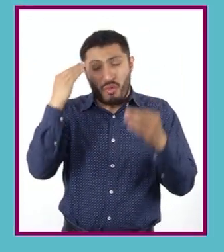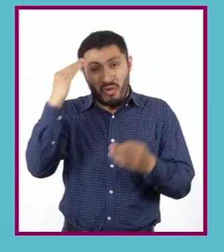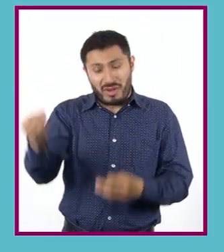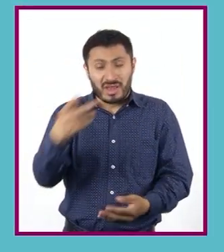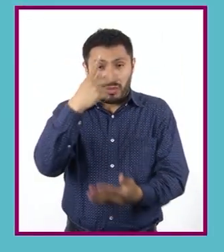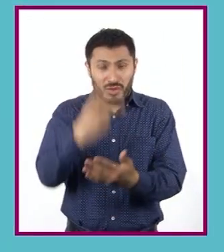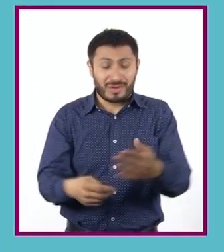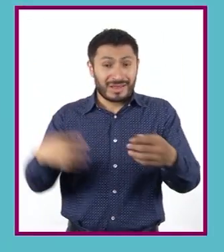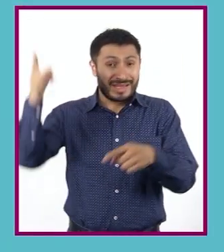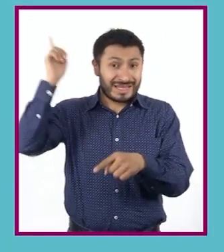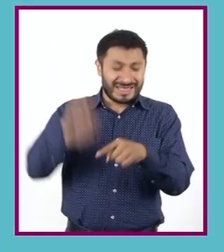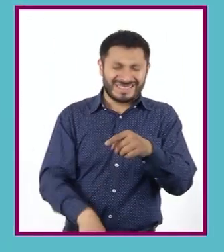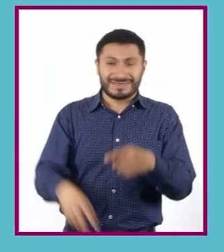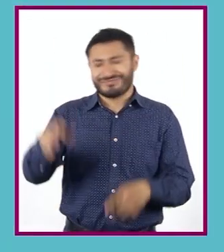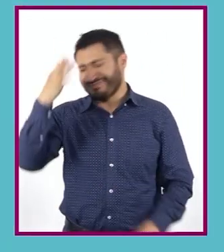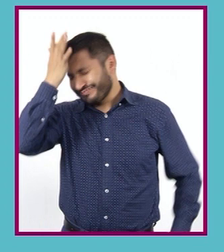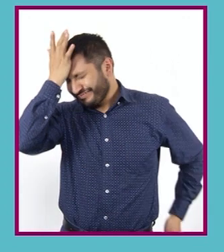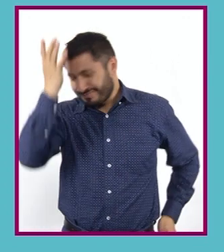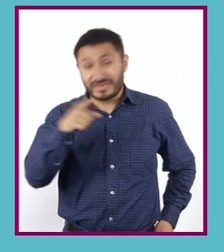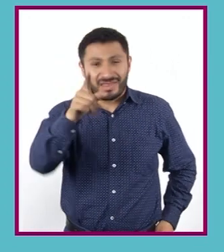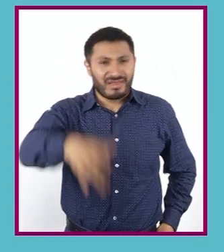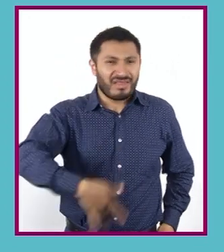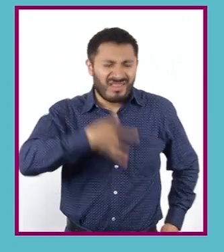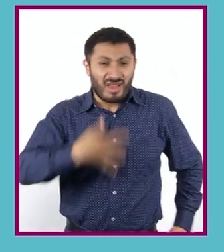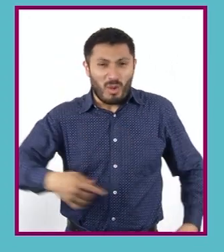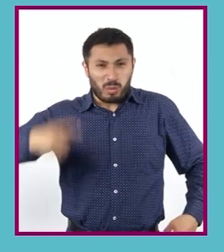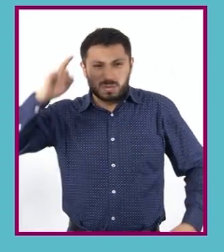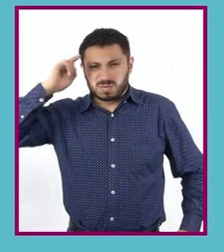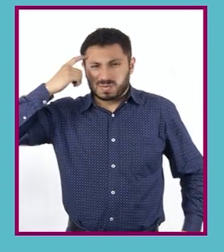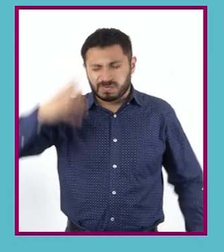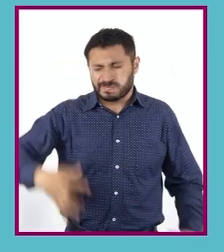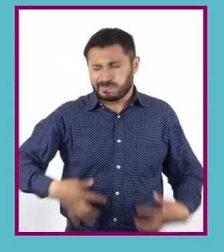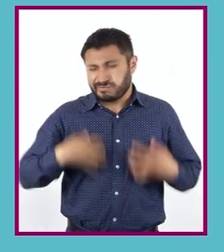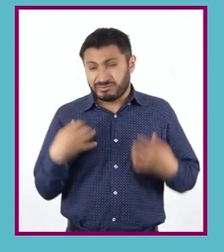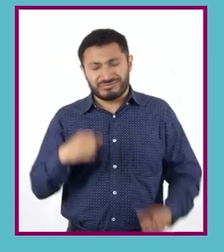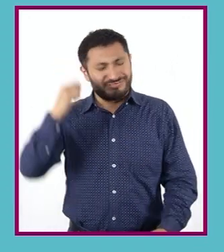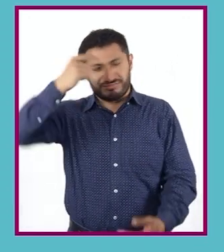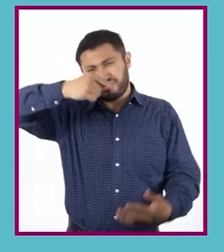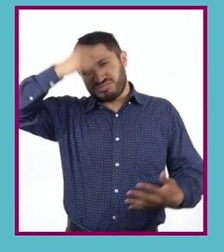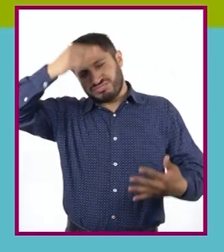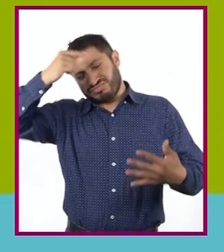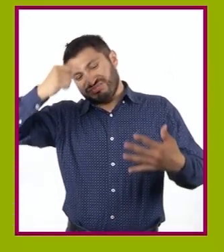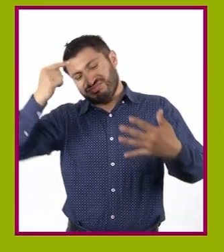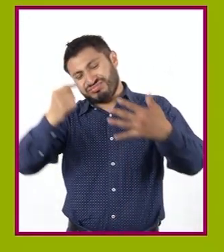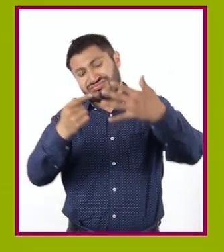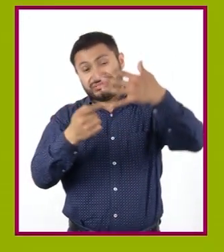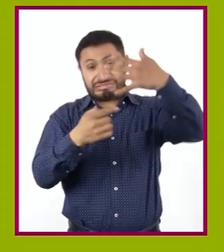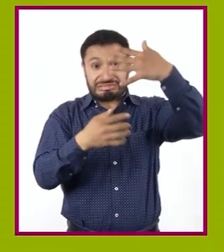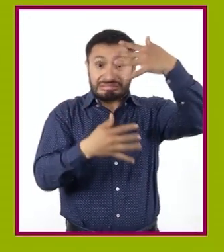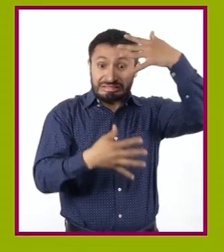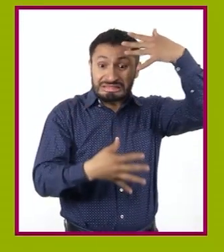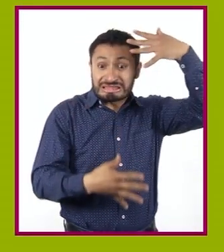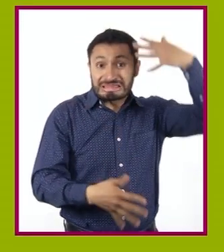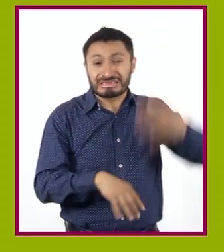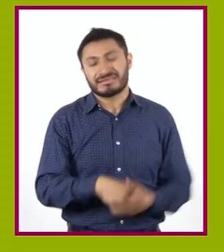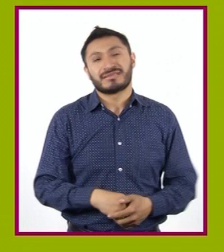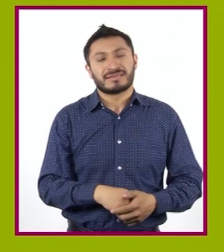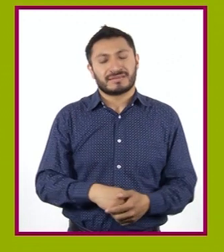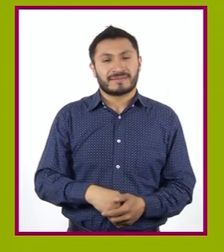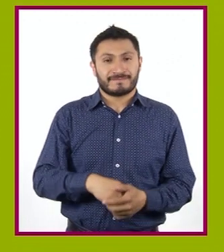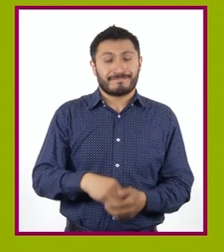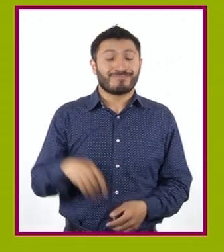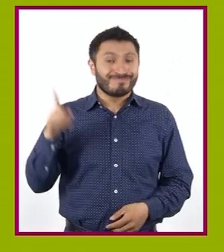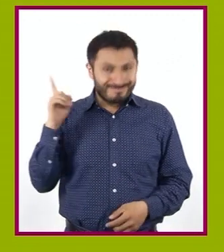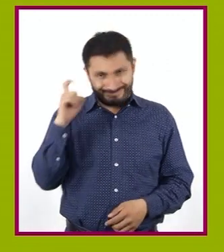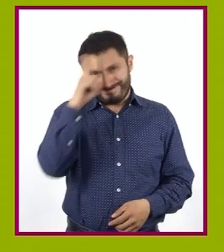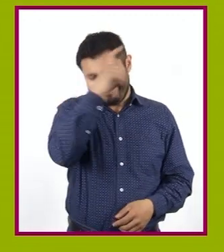la parte de las sienes y la parte profunda del cerebro, o sea, una vez más, la parte que está por debajo de